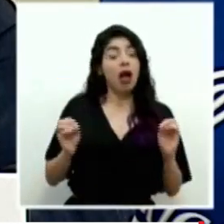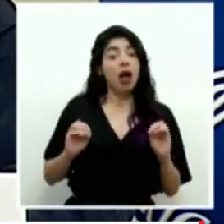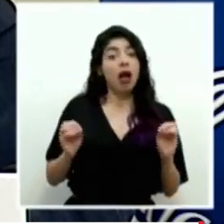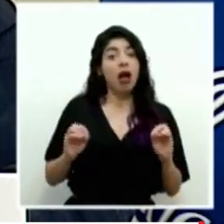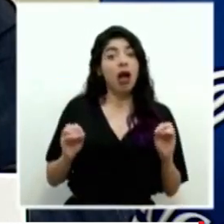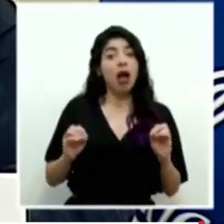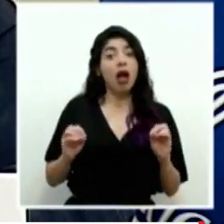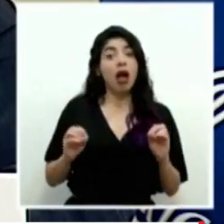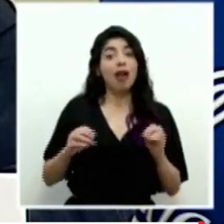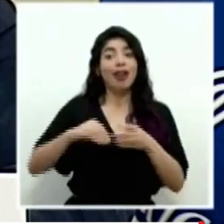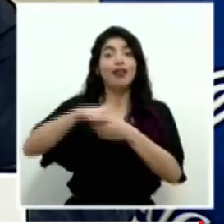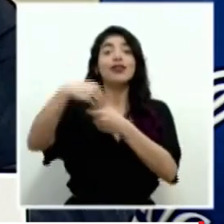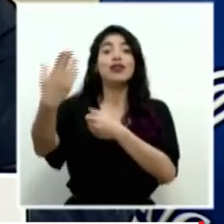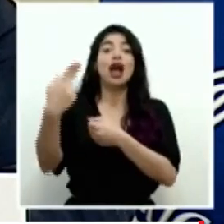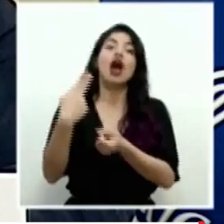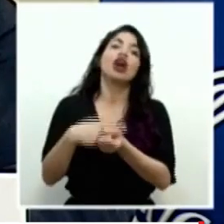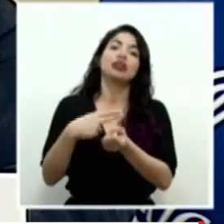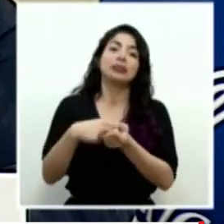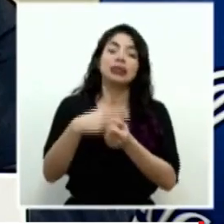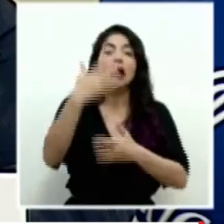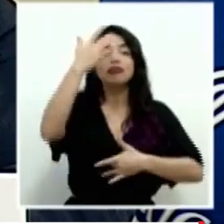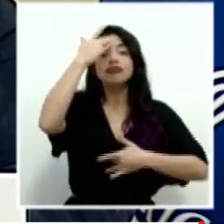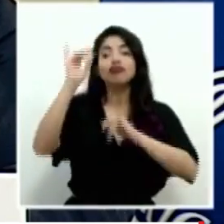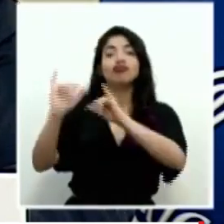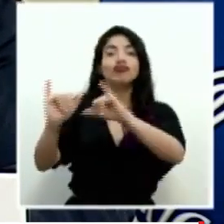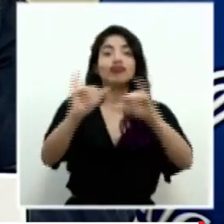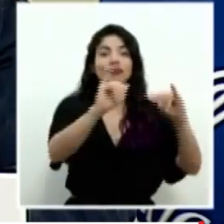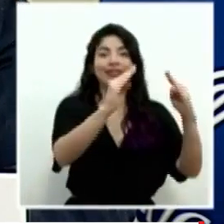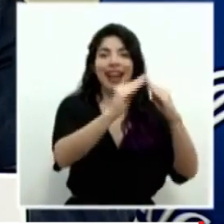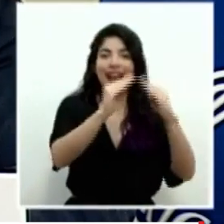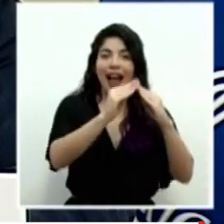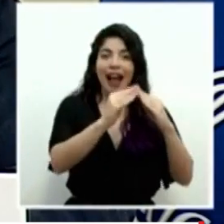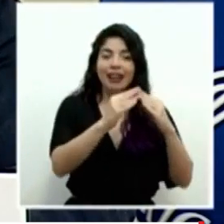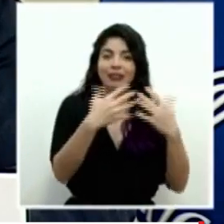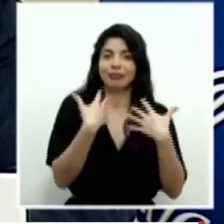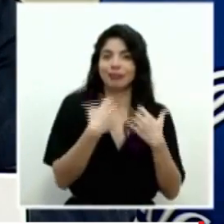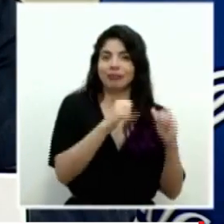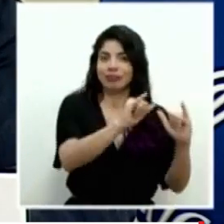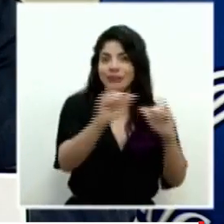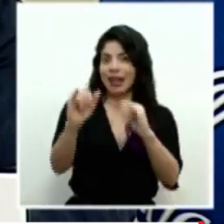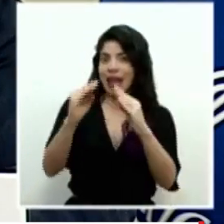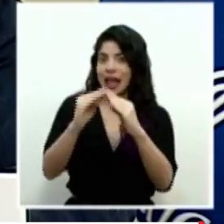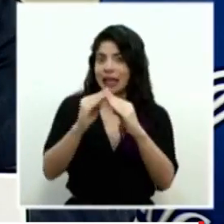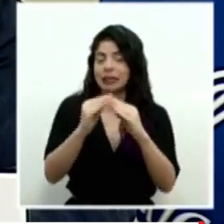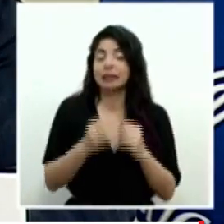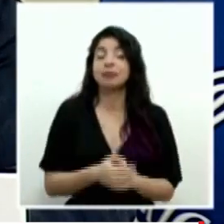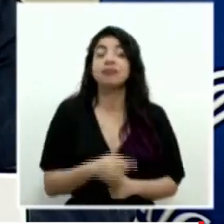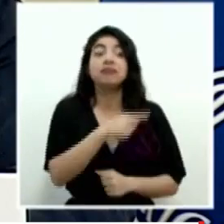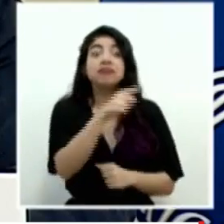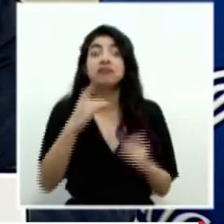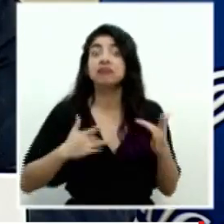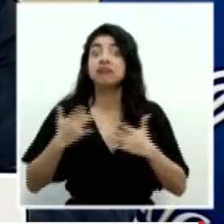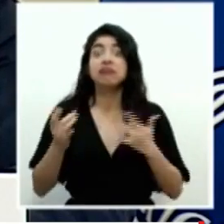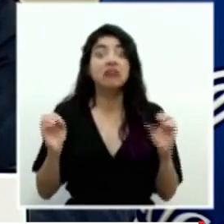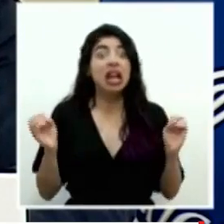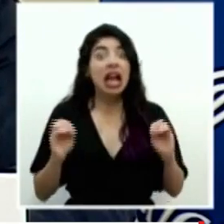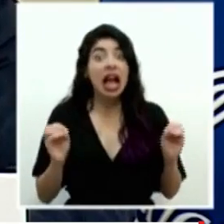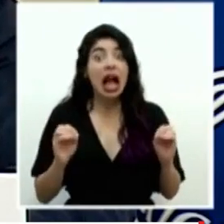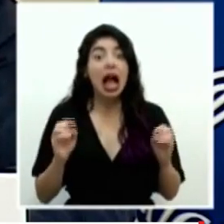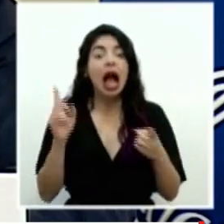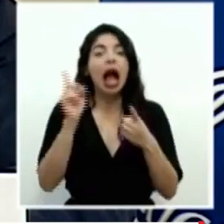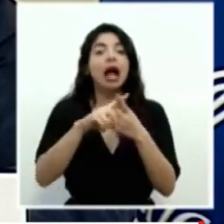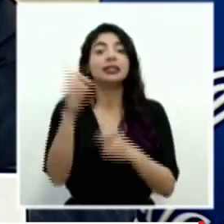forma extrahospitalaria en su lugar de residencia o donde ellos vivan, si no tienen síntomas, justamente